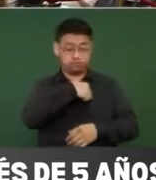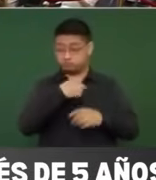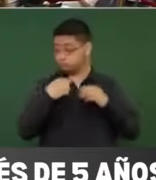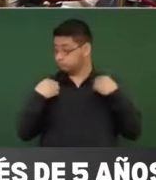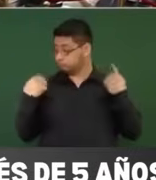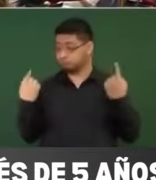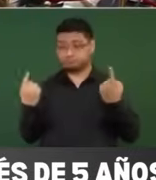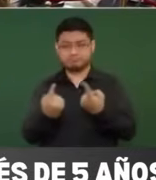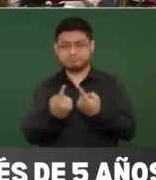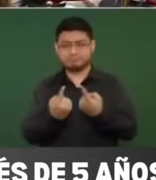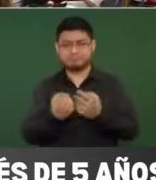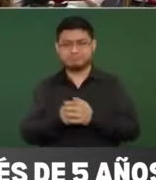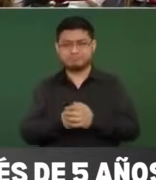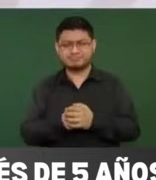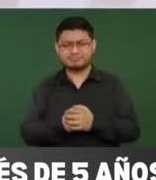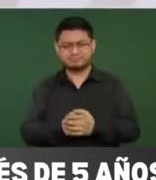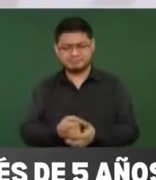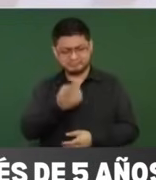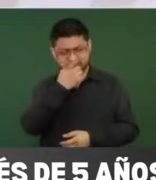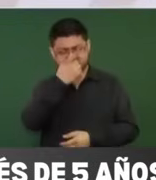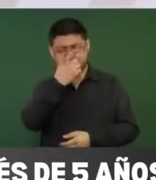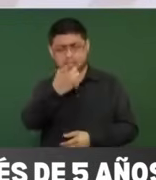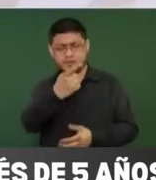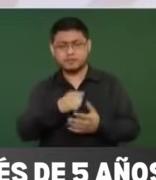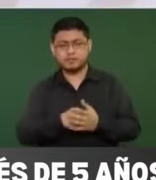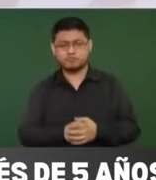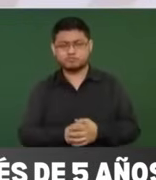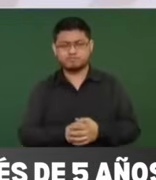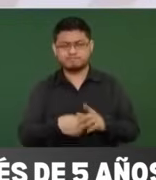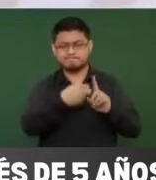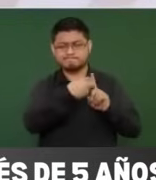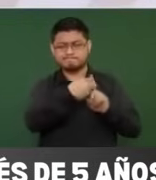hemos proclamado lo siguiente: